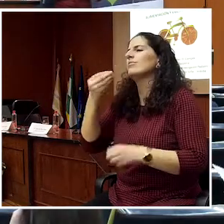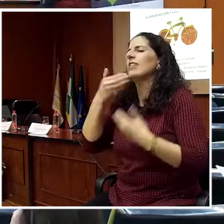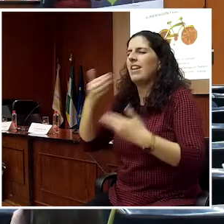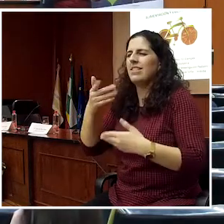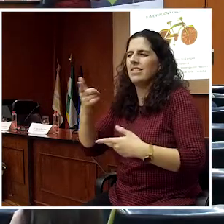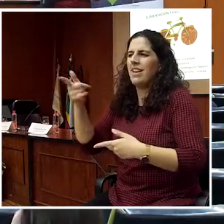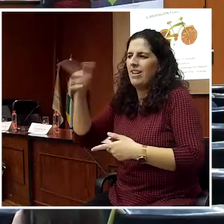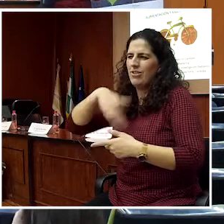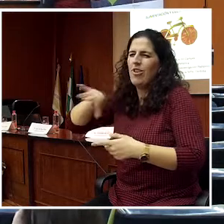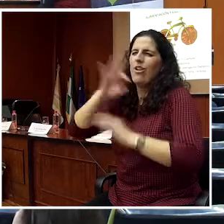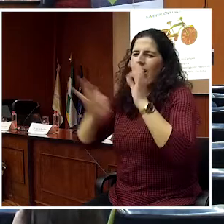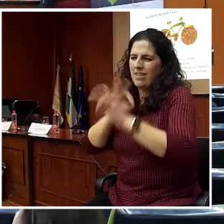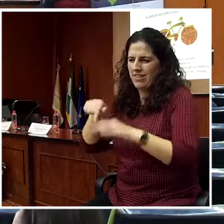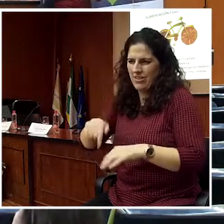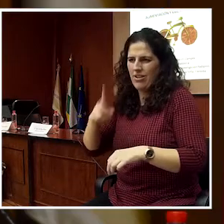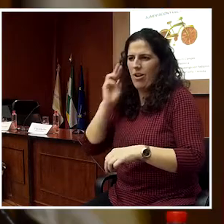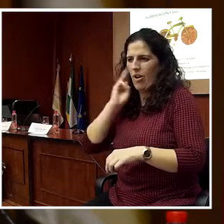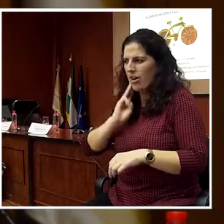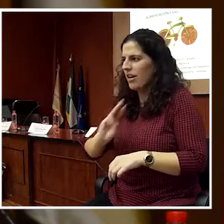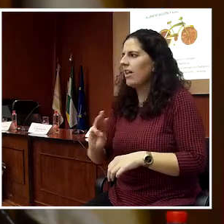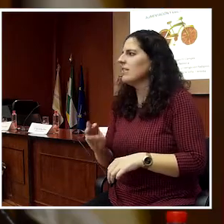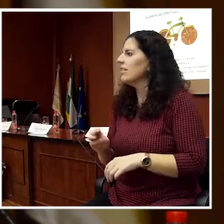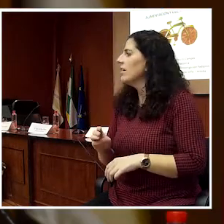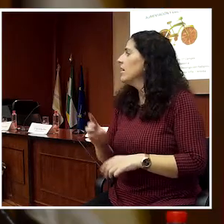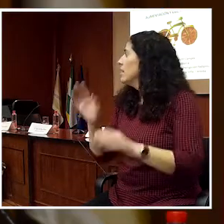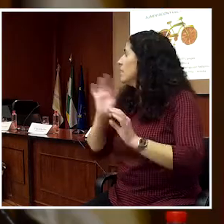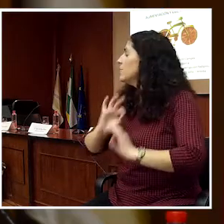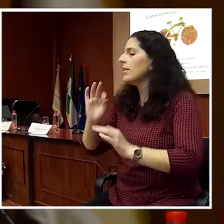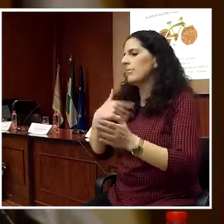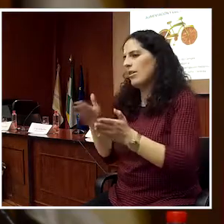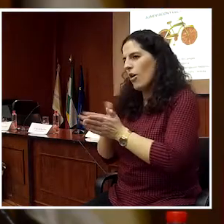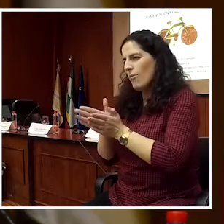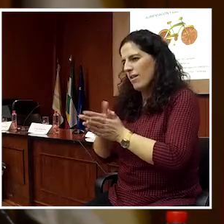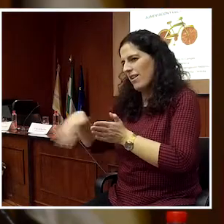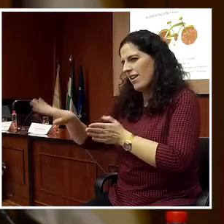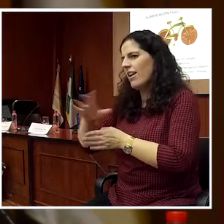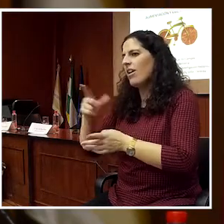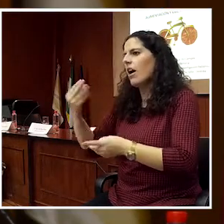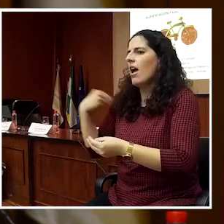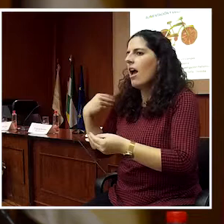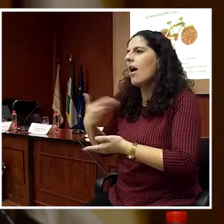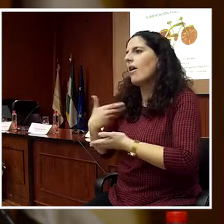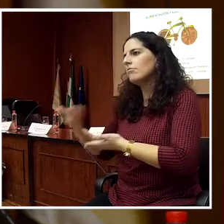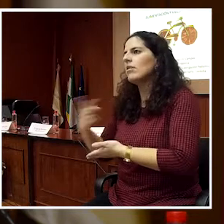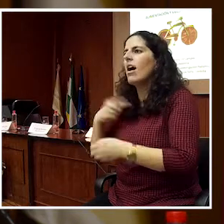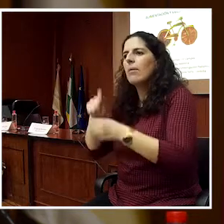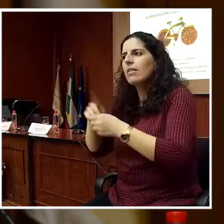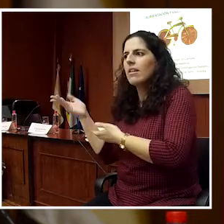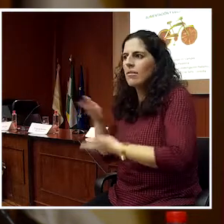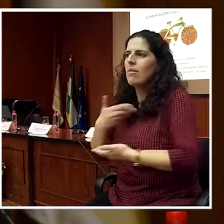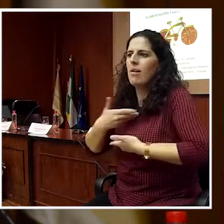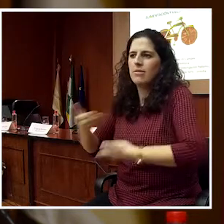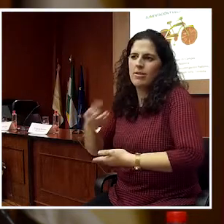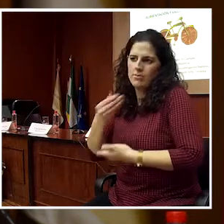a toda la organización, especialmente a mis compañeros que me han tenido en cuenta para estar aquí